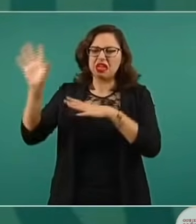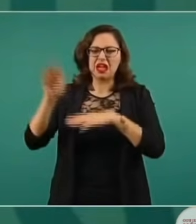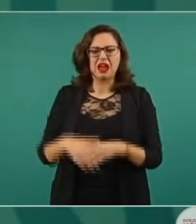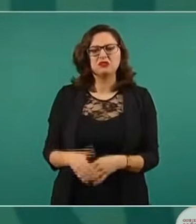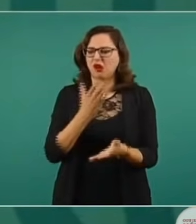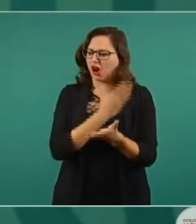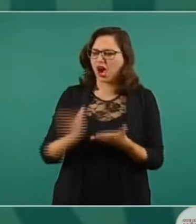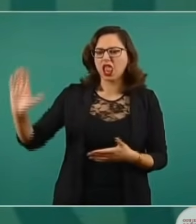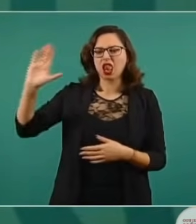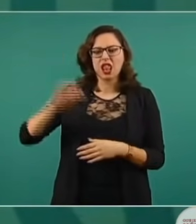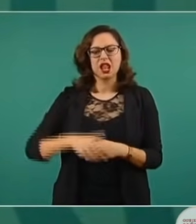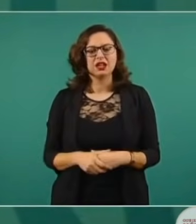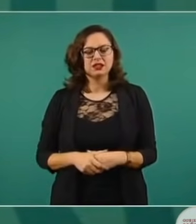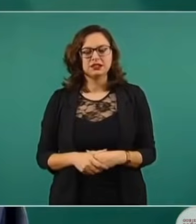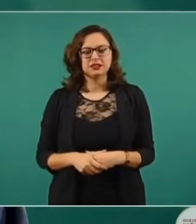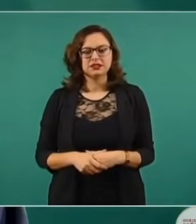marginados